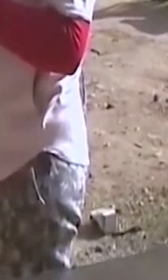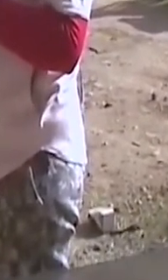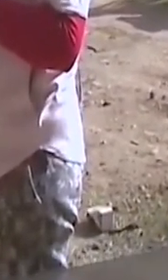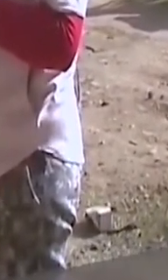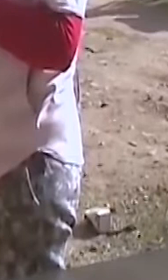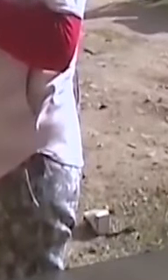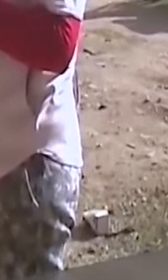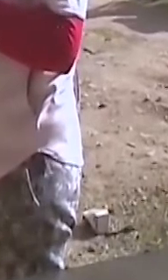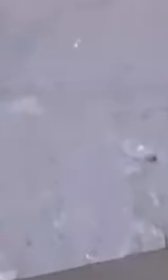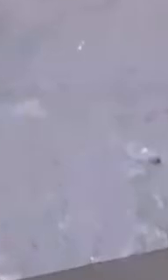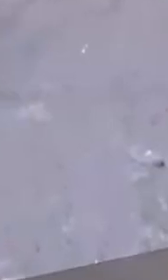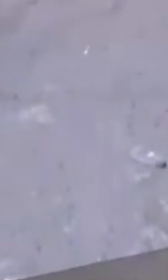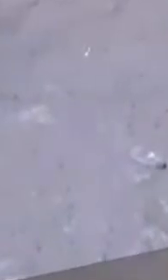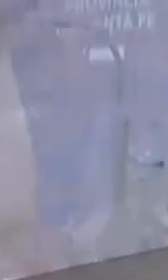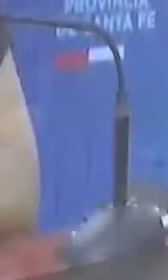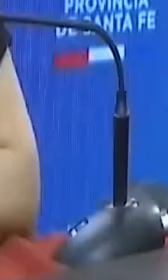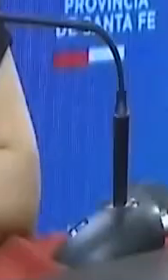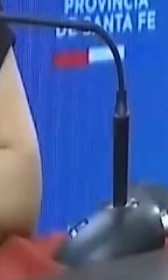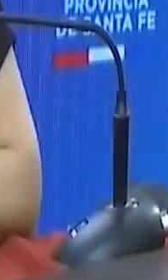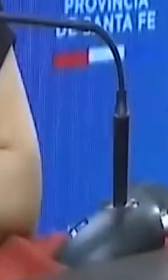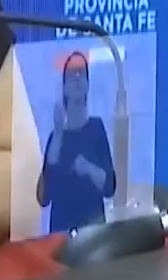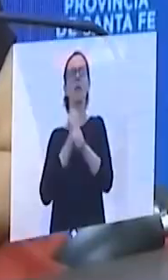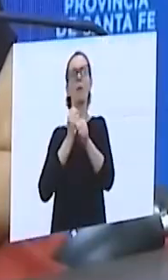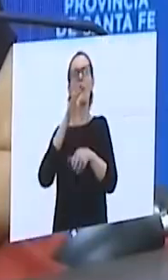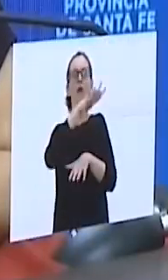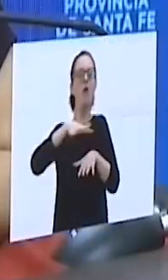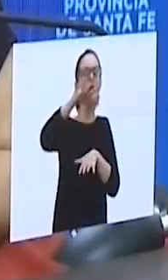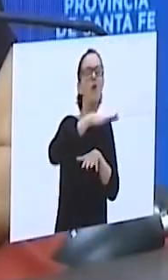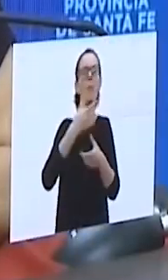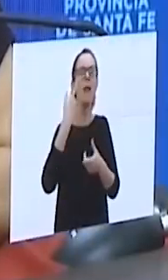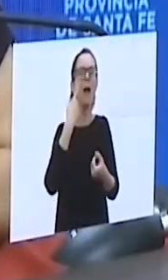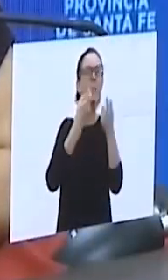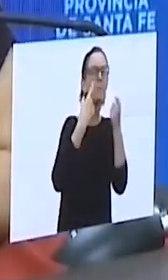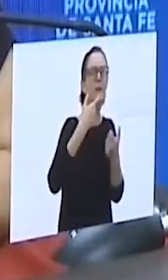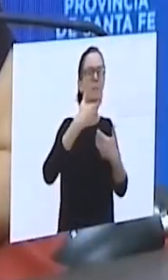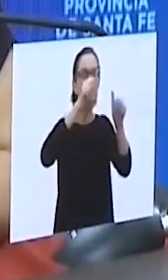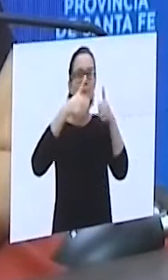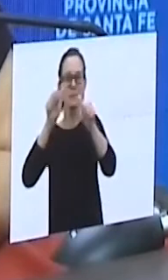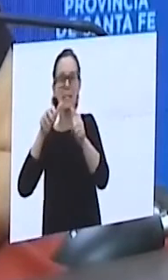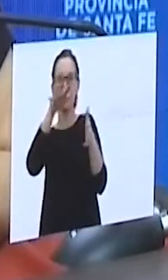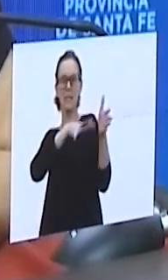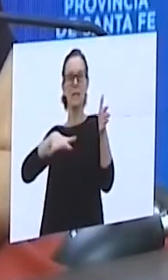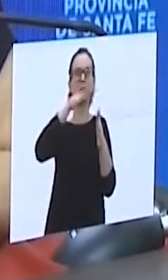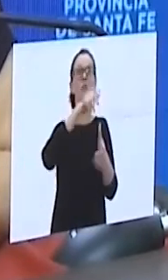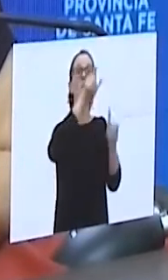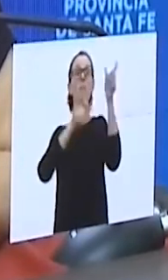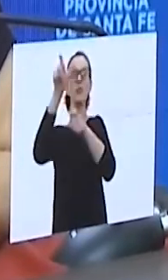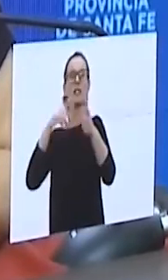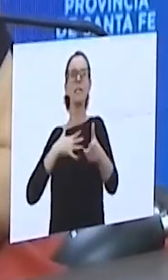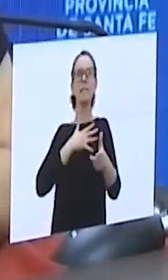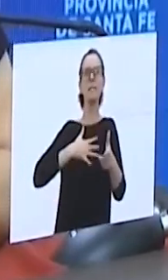todos estos días, para ver si podemos entonces en Santa Fe ganar una salida recreativa. Por eso es importante que todos